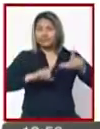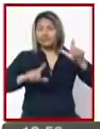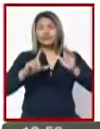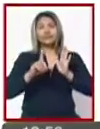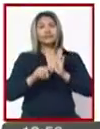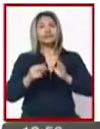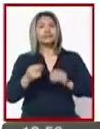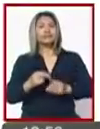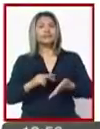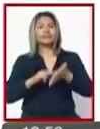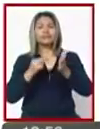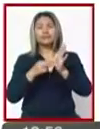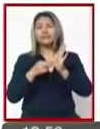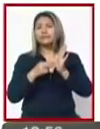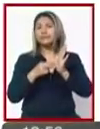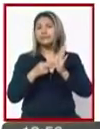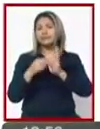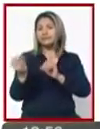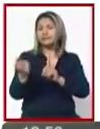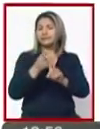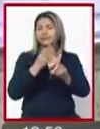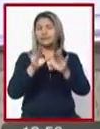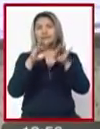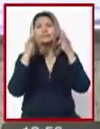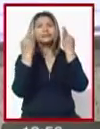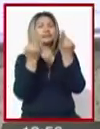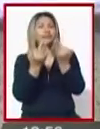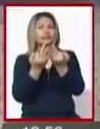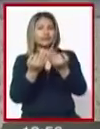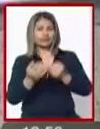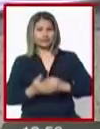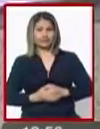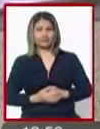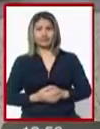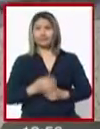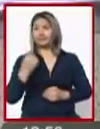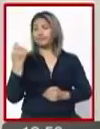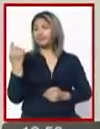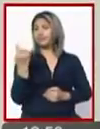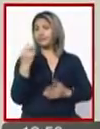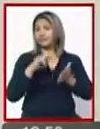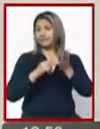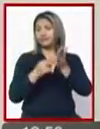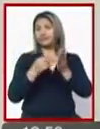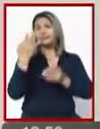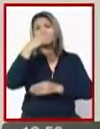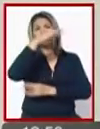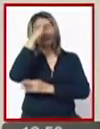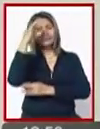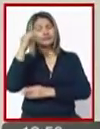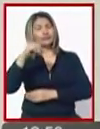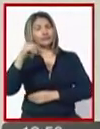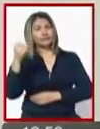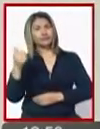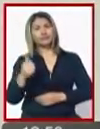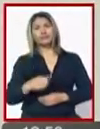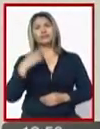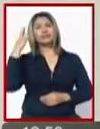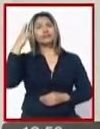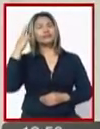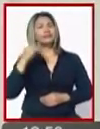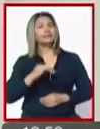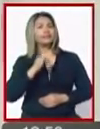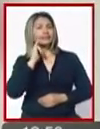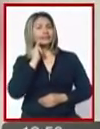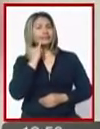El común denominador en todos estos casos de violencia familiar doméstica es uno, estar bajo influencia alcohólica, y otro por